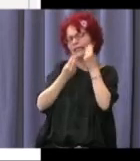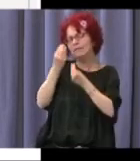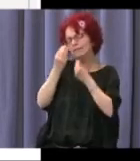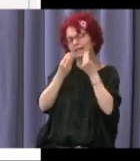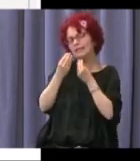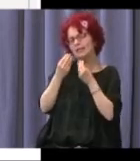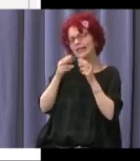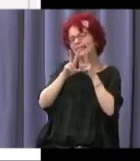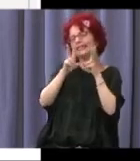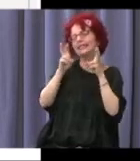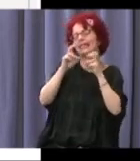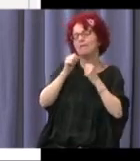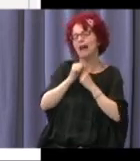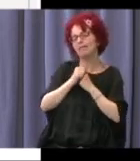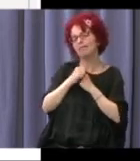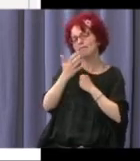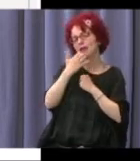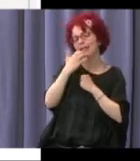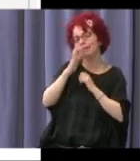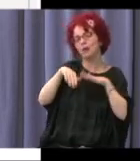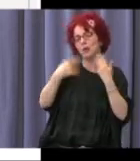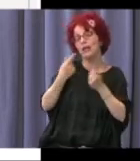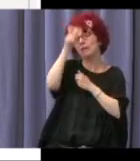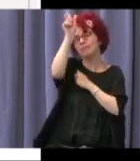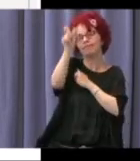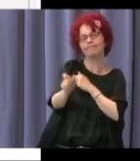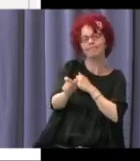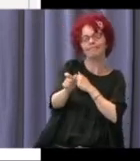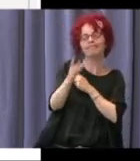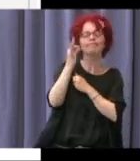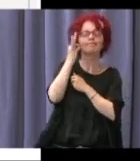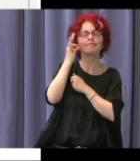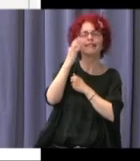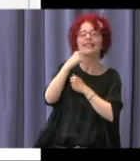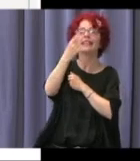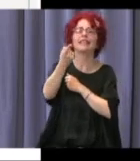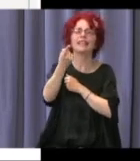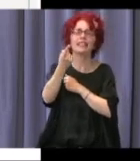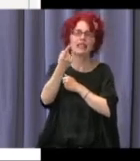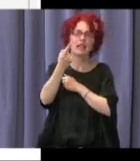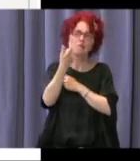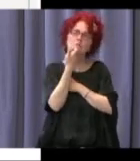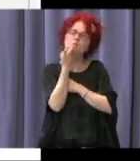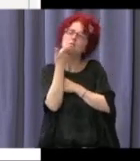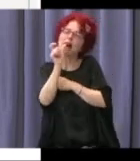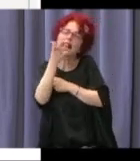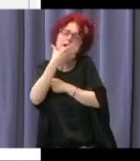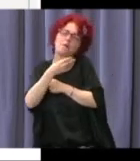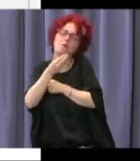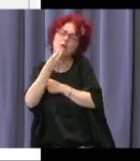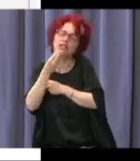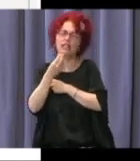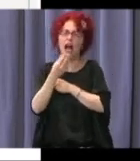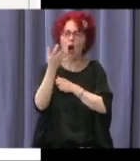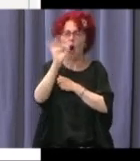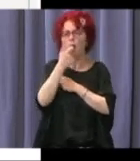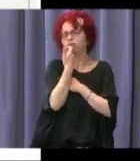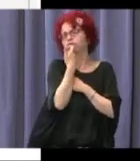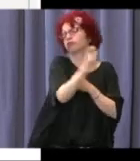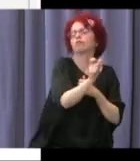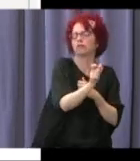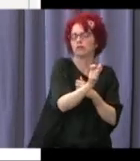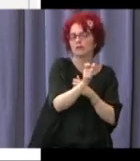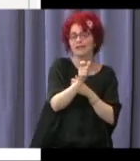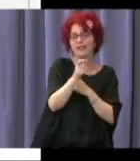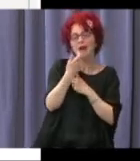del piropo al insulto. La gente no lo entiende y no lo sabe. El piropo, a ver, hay que saber diferenciar. Un